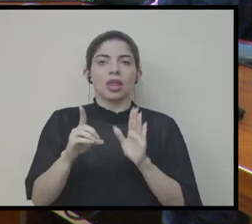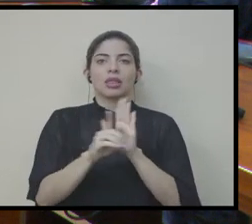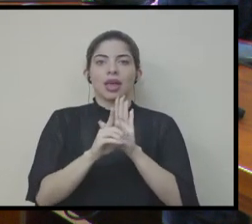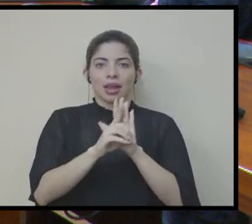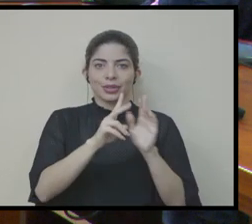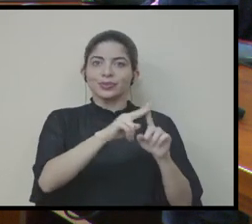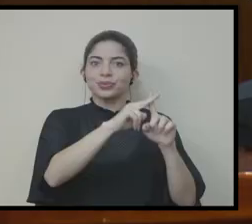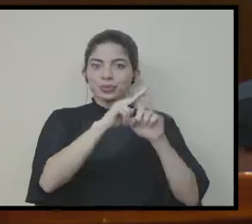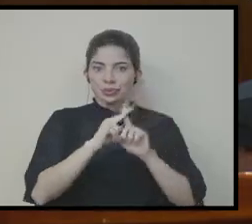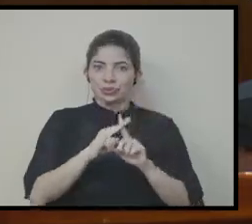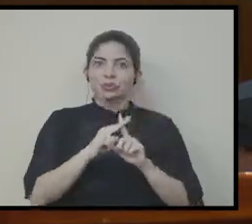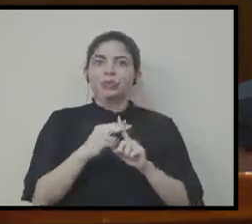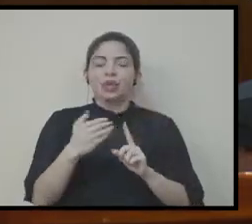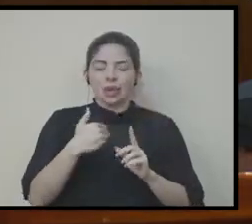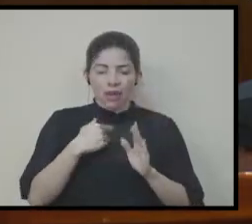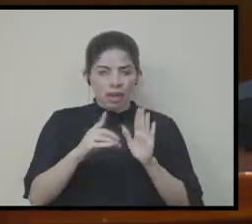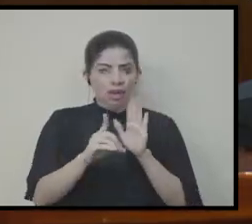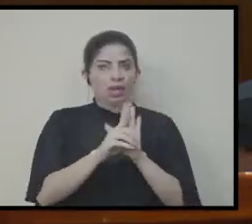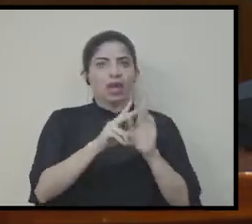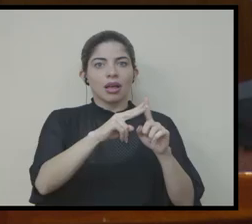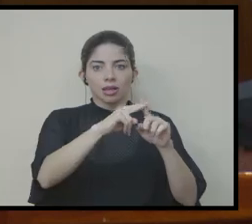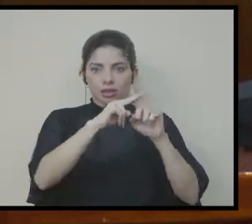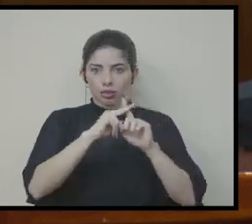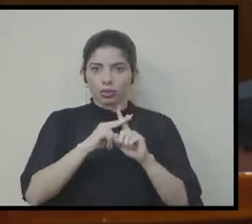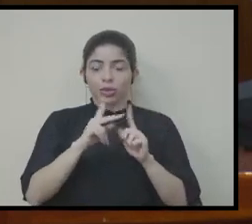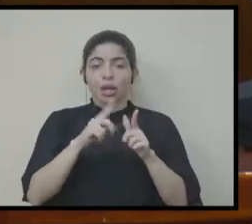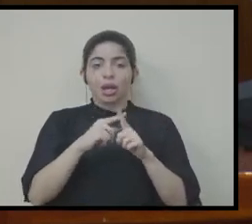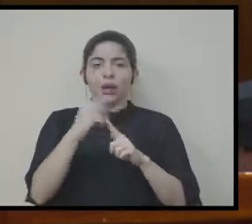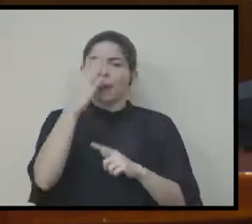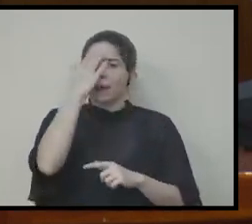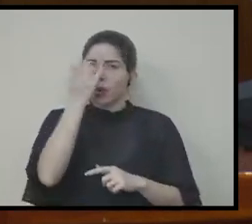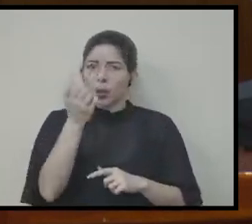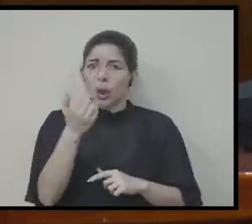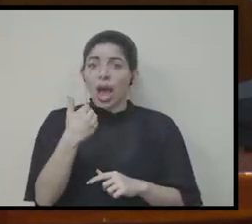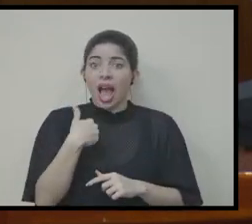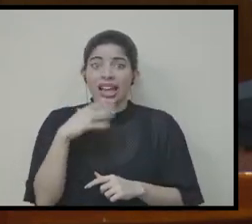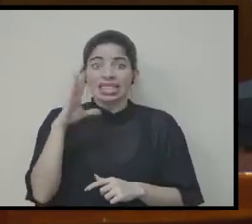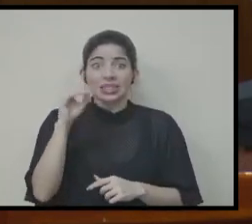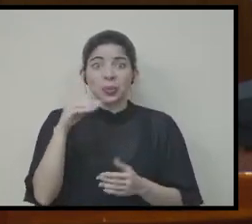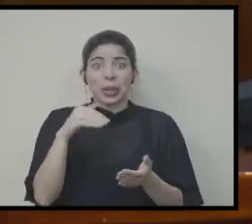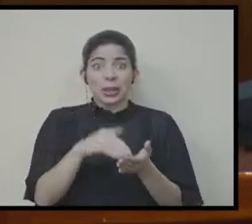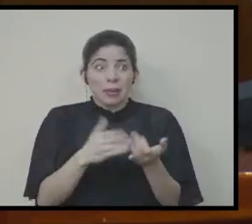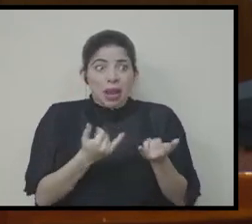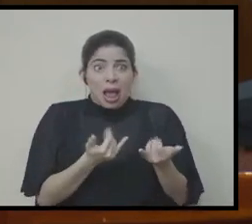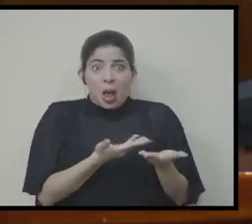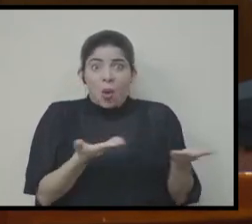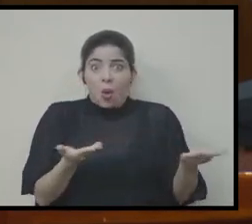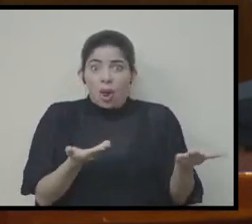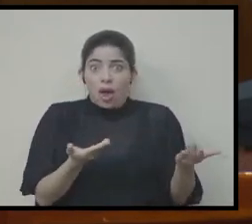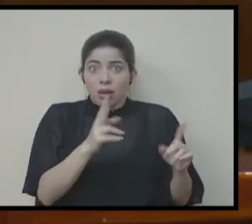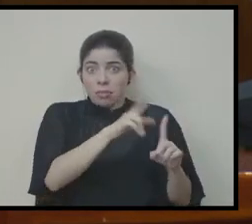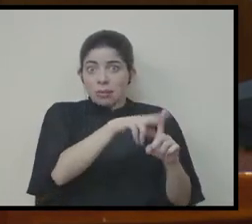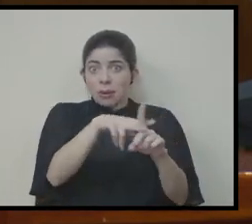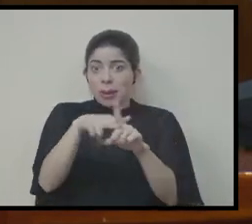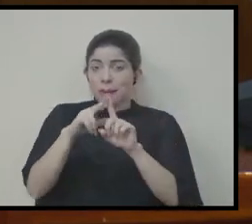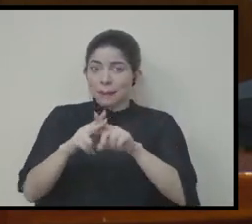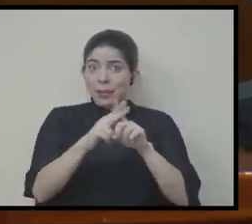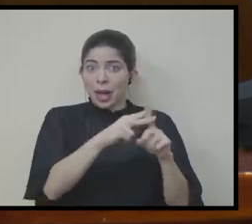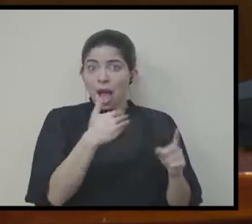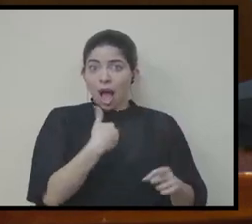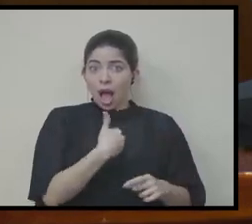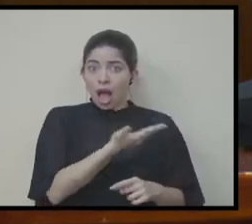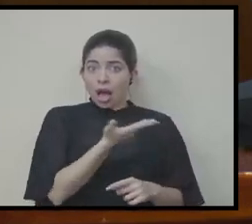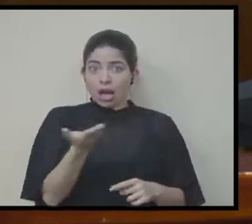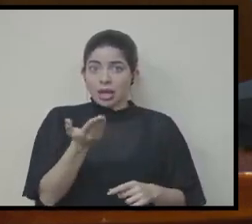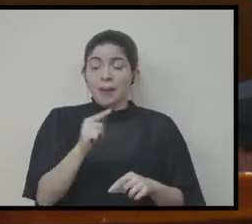crédito. ¿Me explico? Tiene derecho a ese crédito. Entonces, porque así tenemos 50,000 operaciones vigentes hoy. Entonces, pero